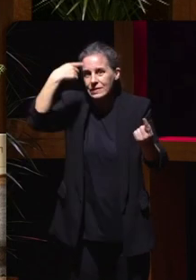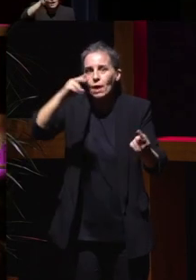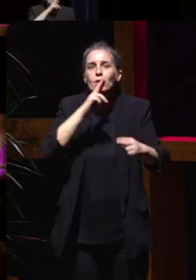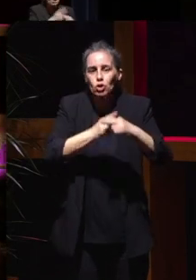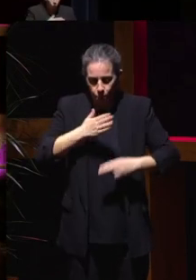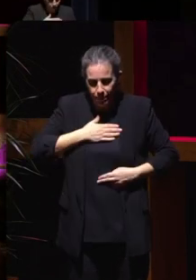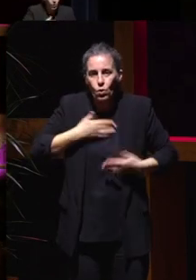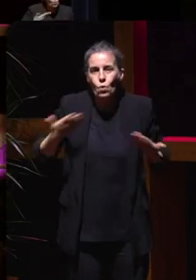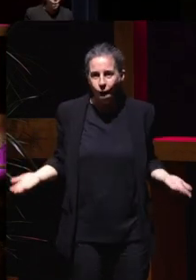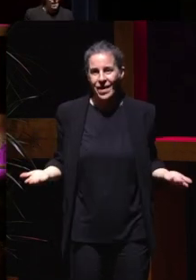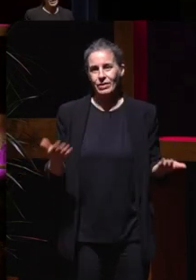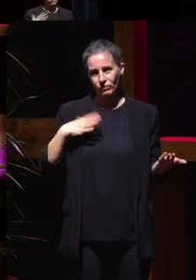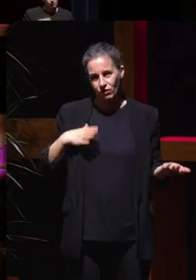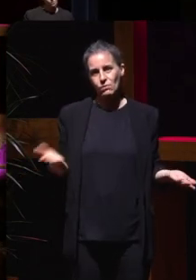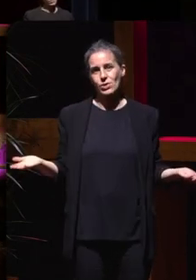favor